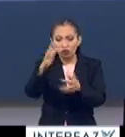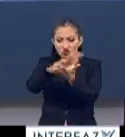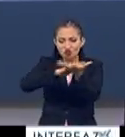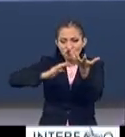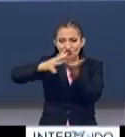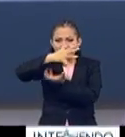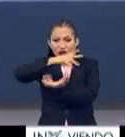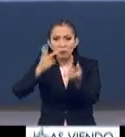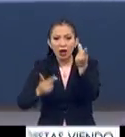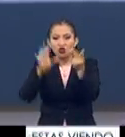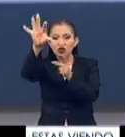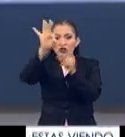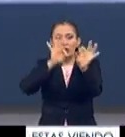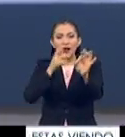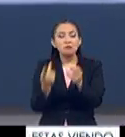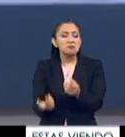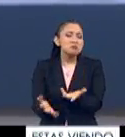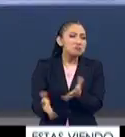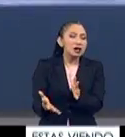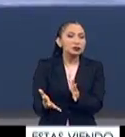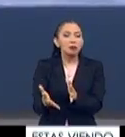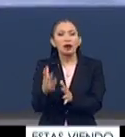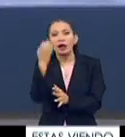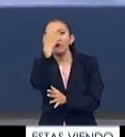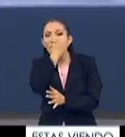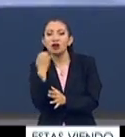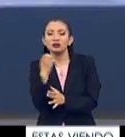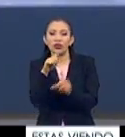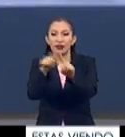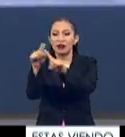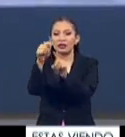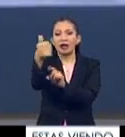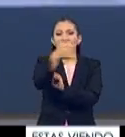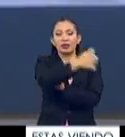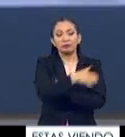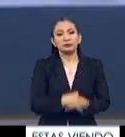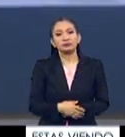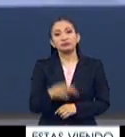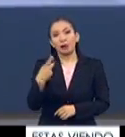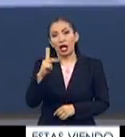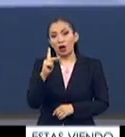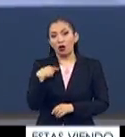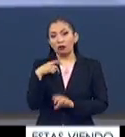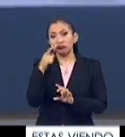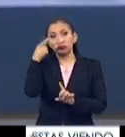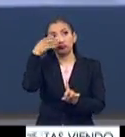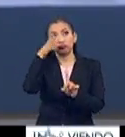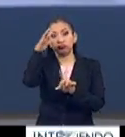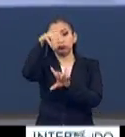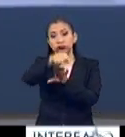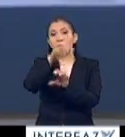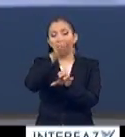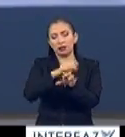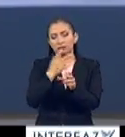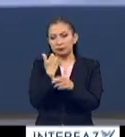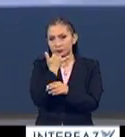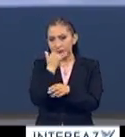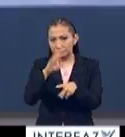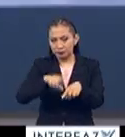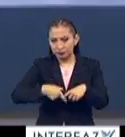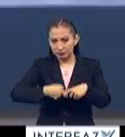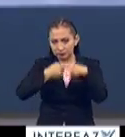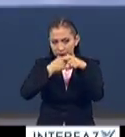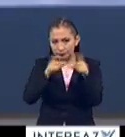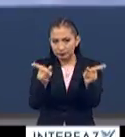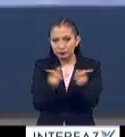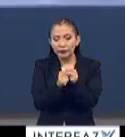las preguntas y más o menos toquen evaluaciones diferentes para cada Pero día. Seguramente el alcance pues va a ser mucho mayor. Si me lo permite, doctora, vamos a hacer una